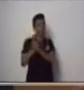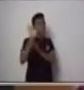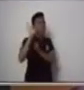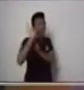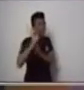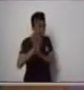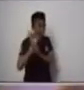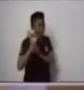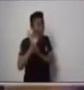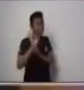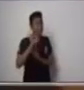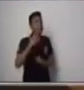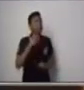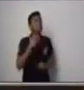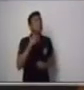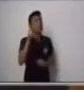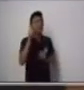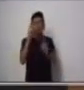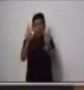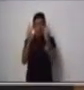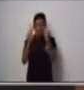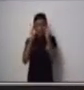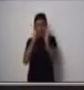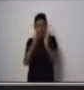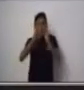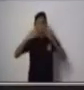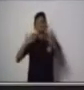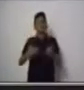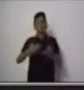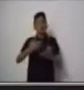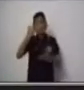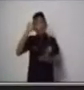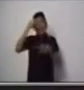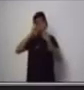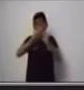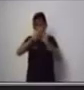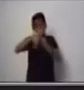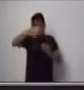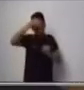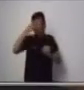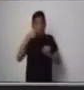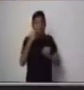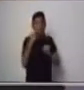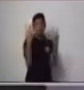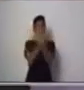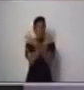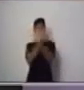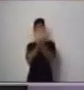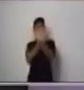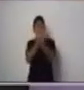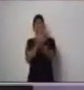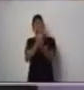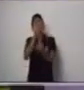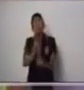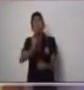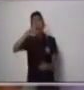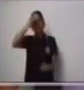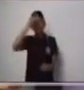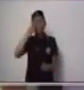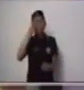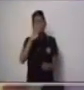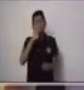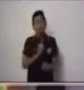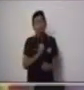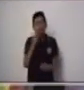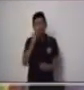Así me gusta que estén atentos porque esto nos va a permitir aprender y hacer las cosas mucho mejor. entonces acá